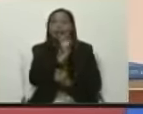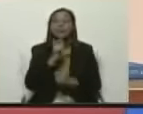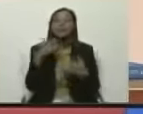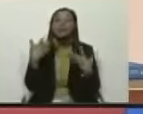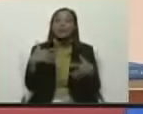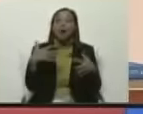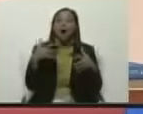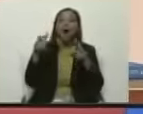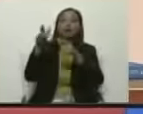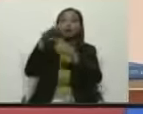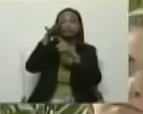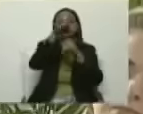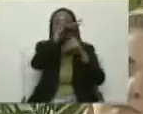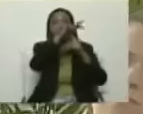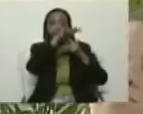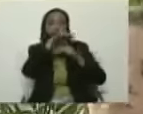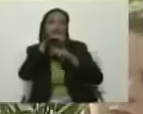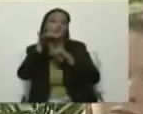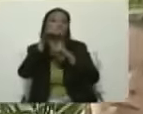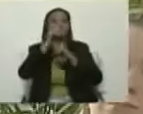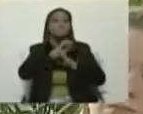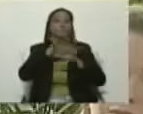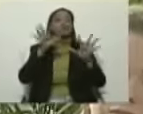todavía dicen supuesto.